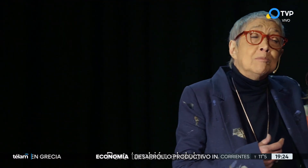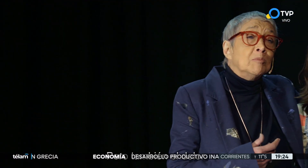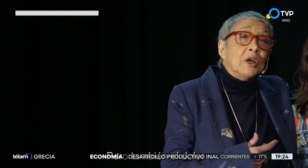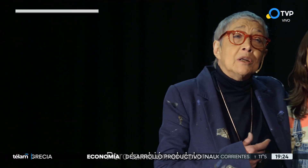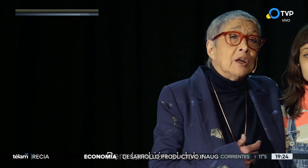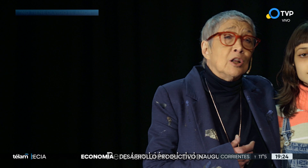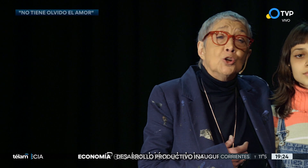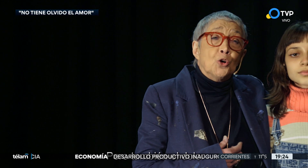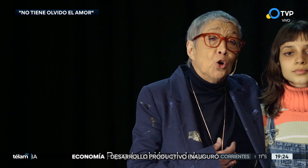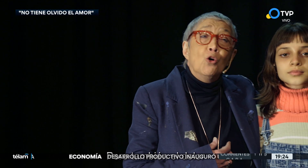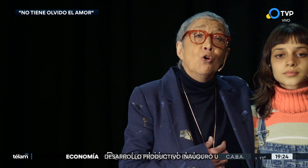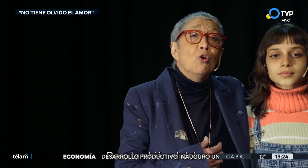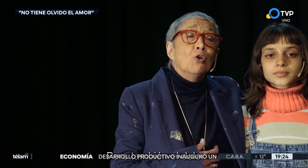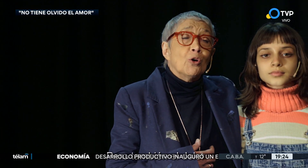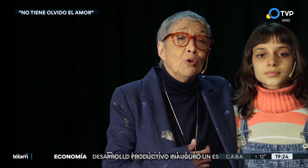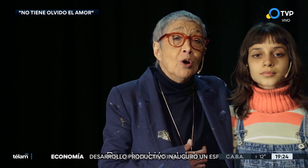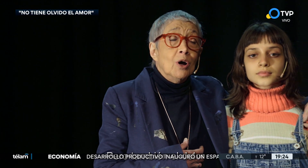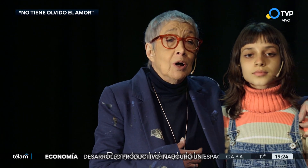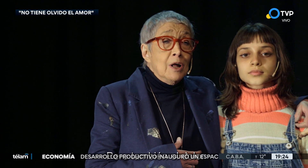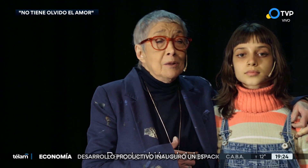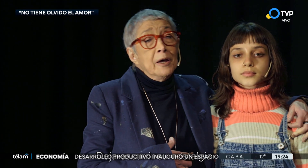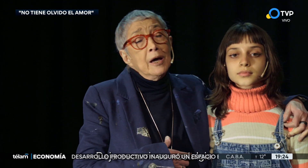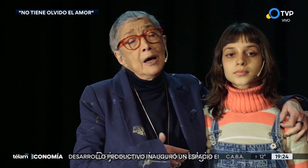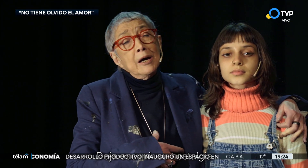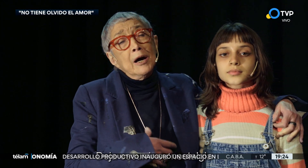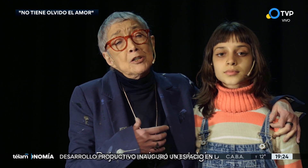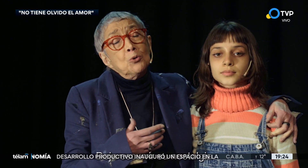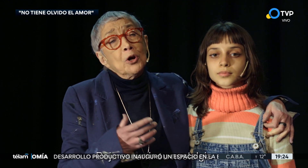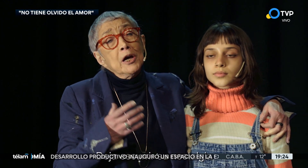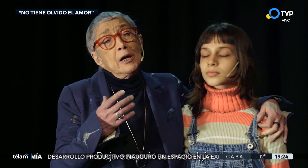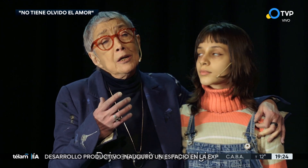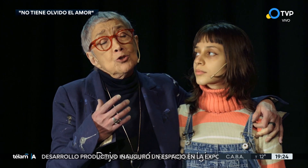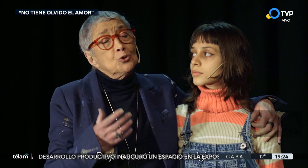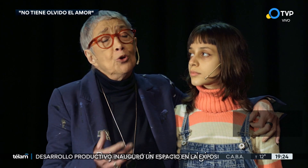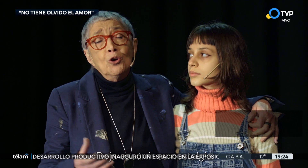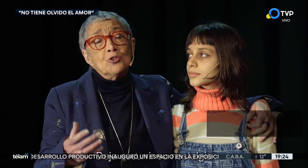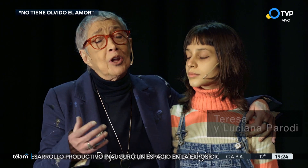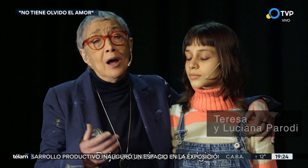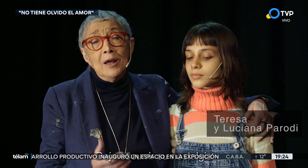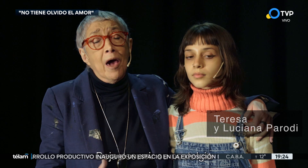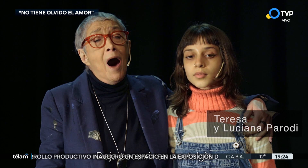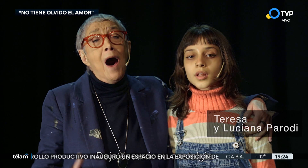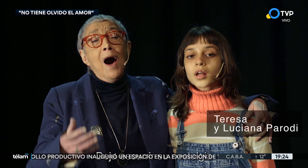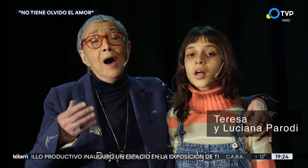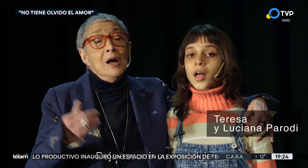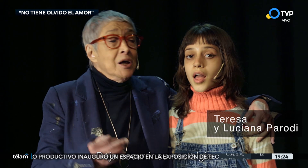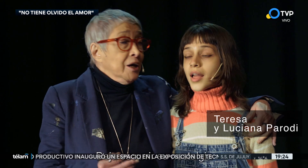pero también el dolor deja escurrir su